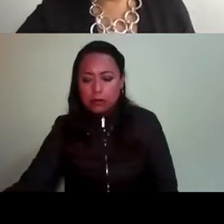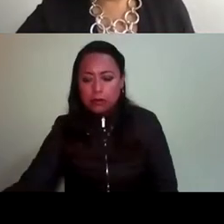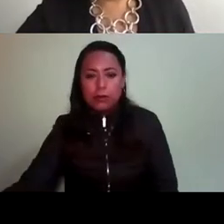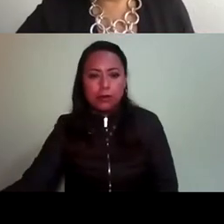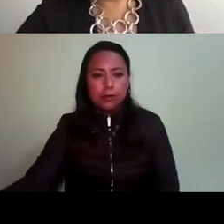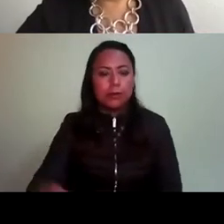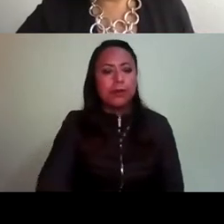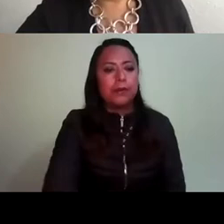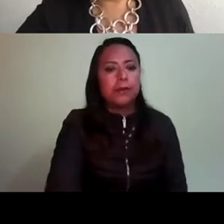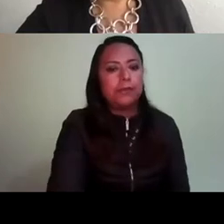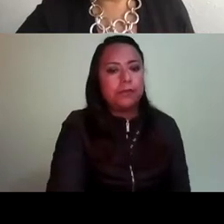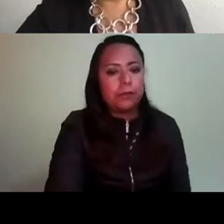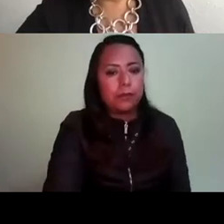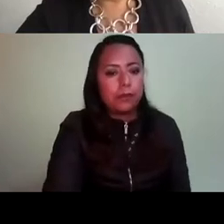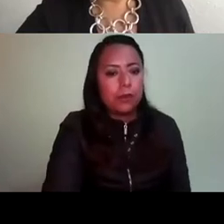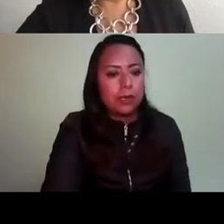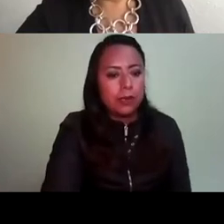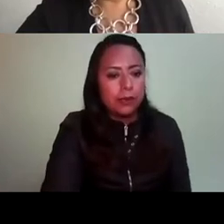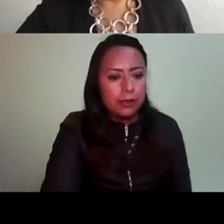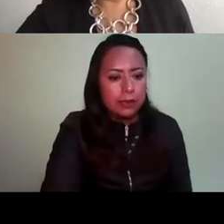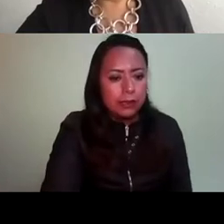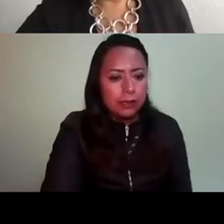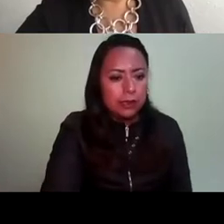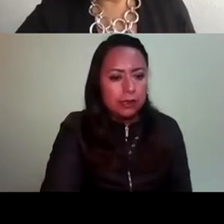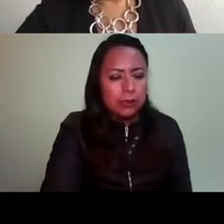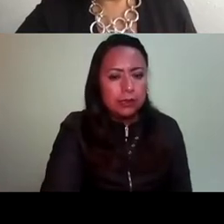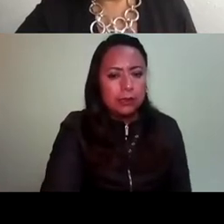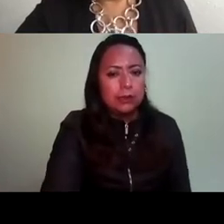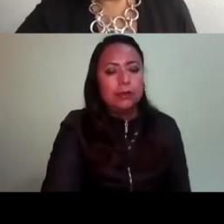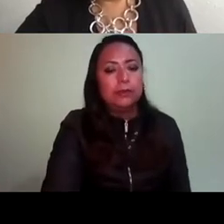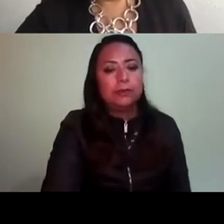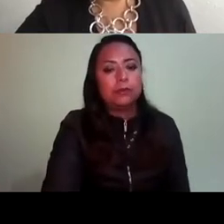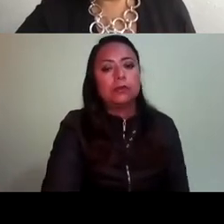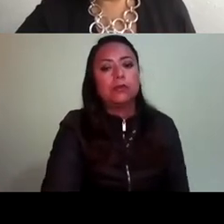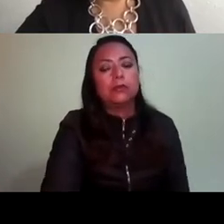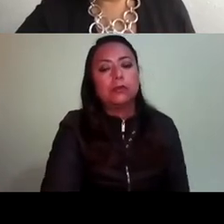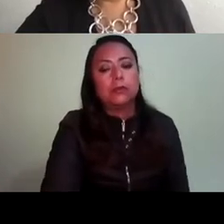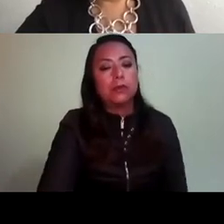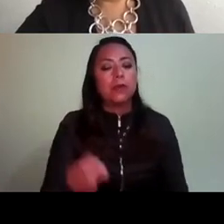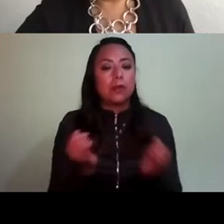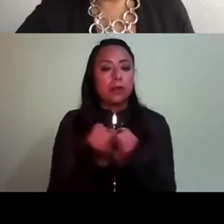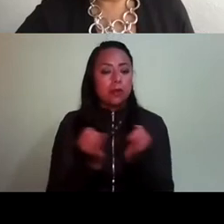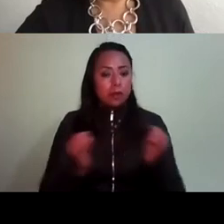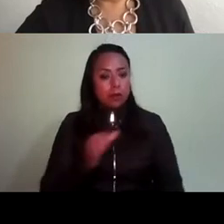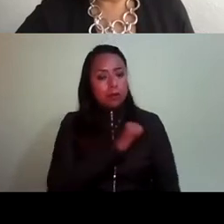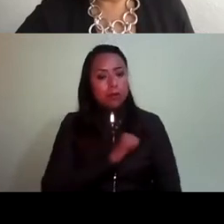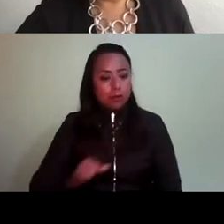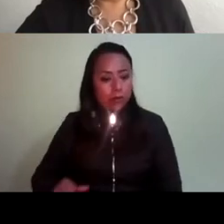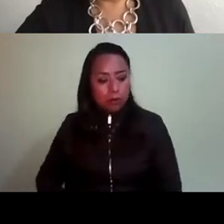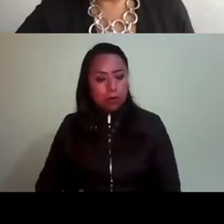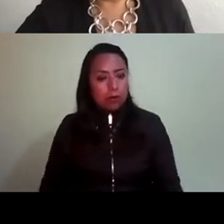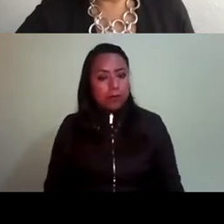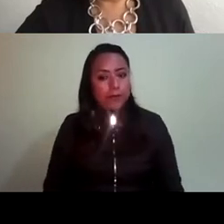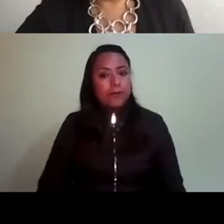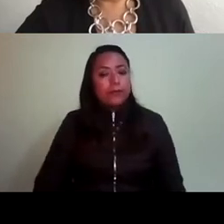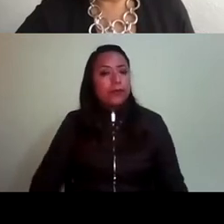dar seguridad a los habitantes de Iztapalapa. Y solamente señalarle, alcaldesa, el tema de infraestructura en